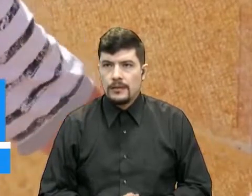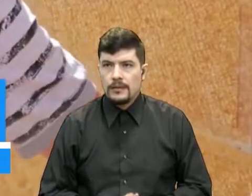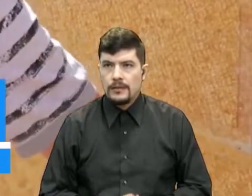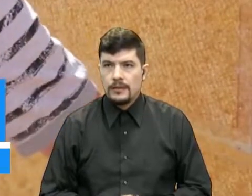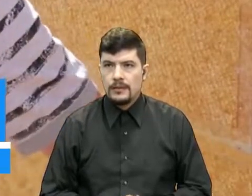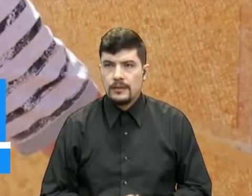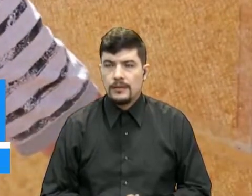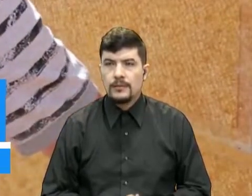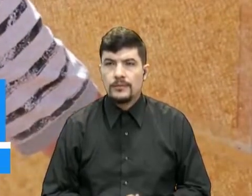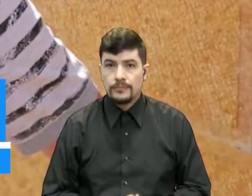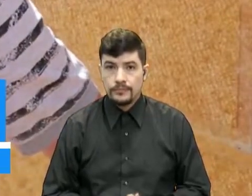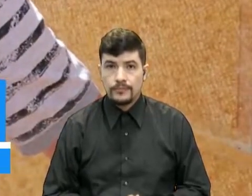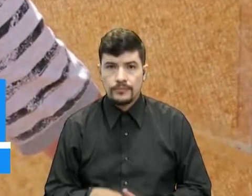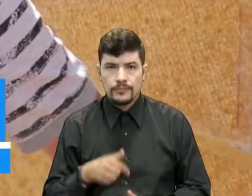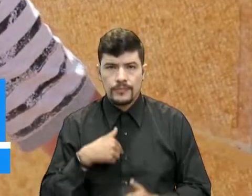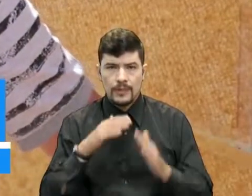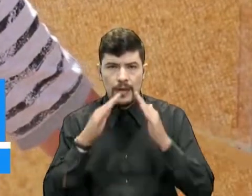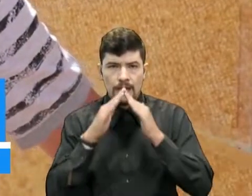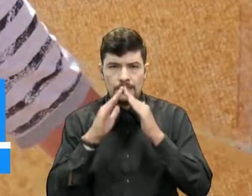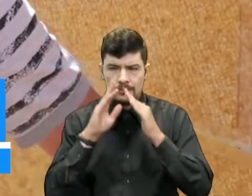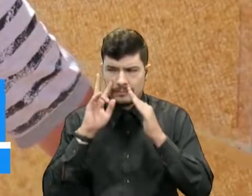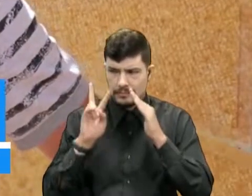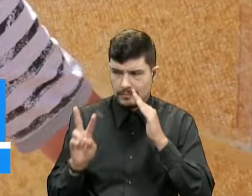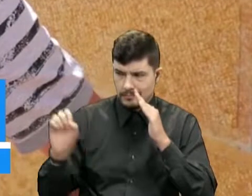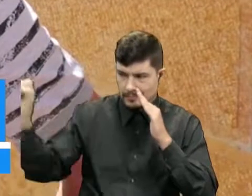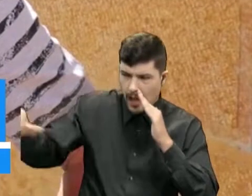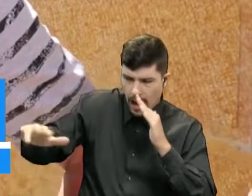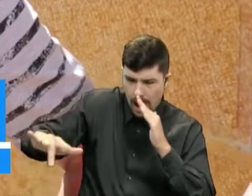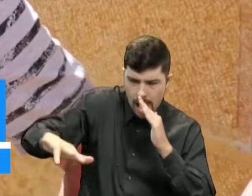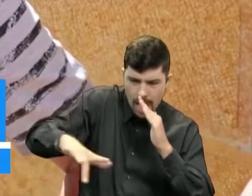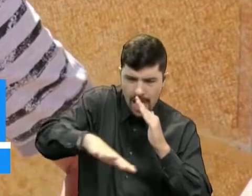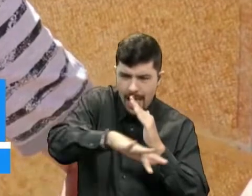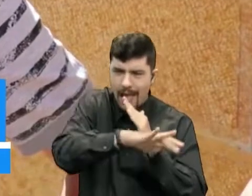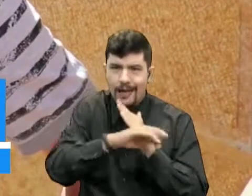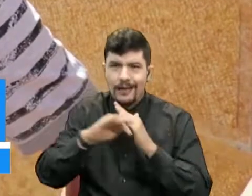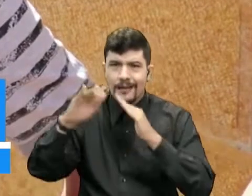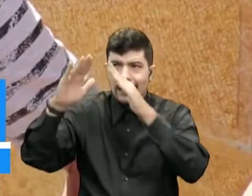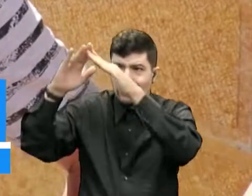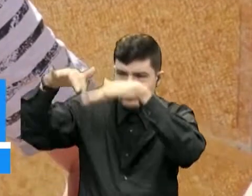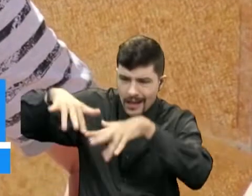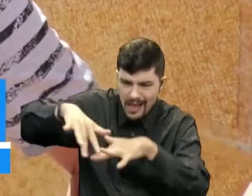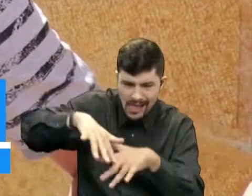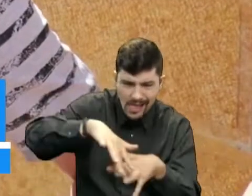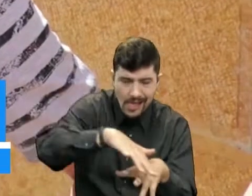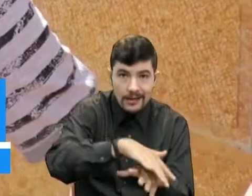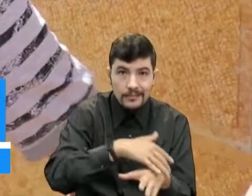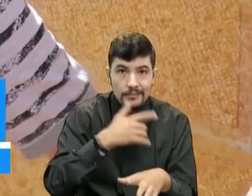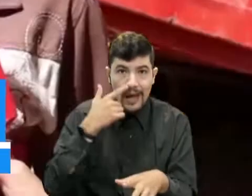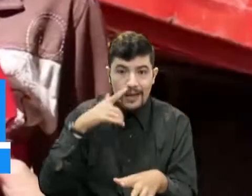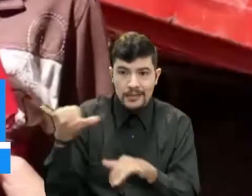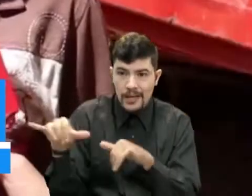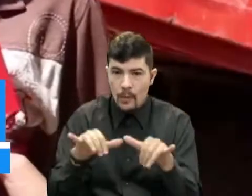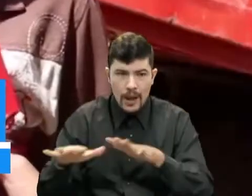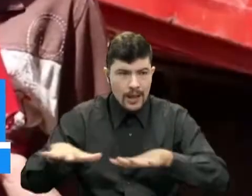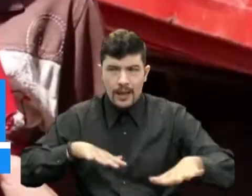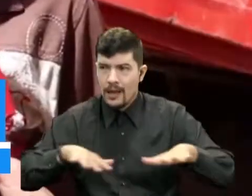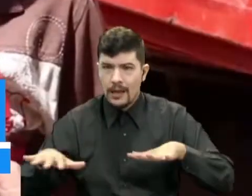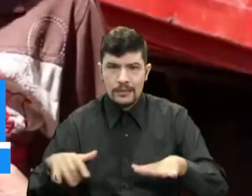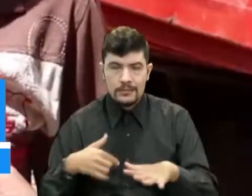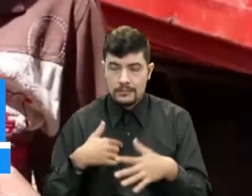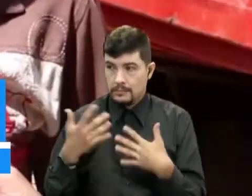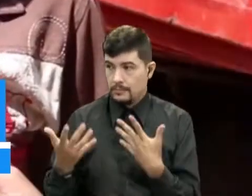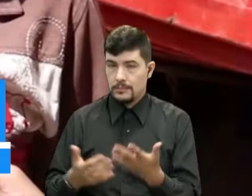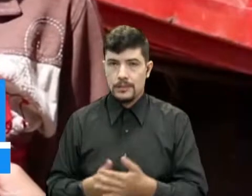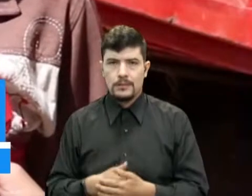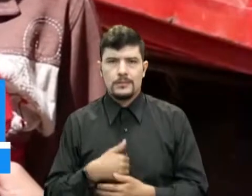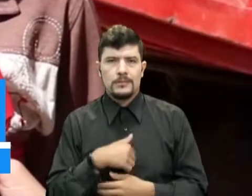tejas. No, eso es como algo así, ¿verdad? Como un terremoto, ¿no? No, yo estaba ahí